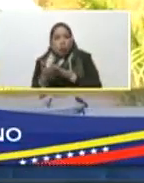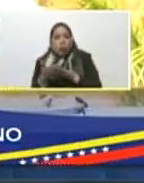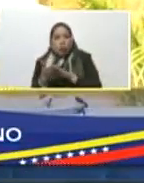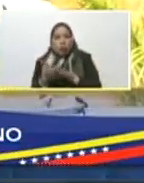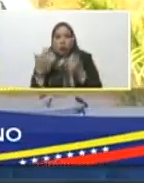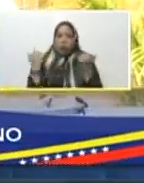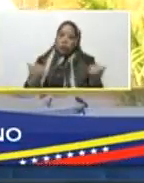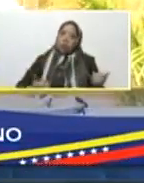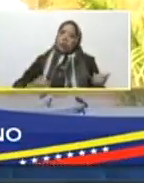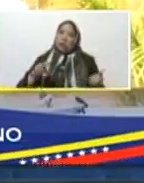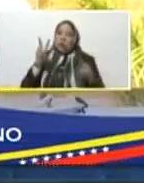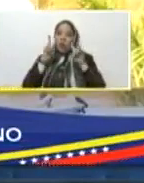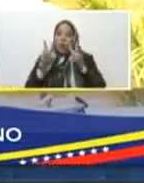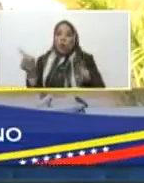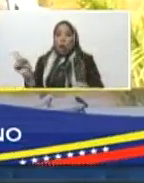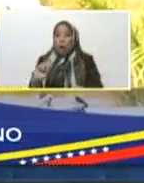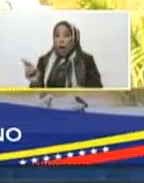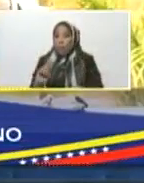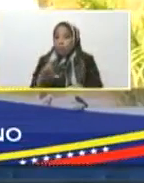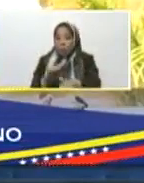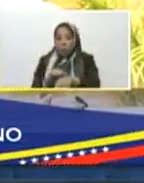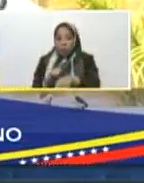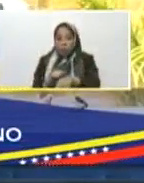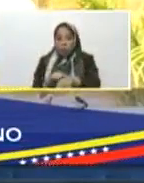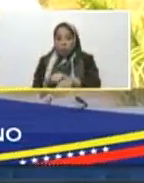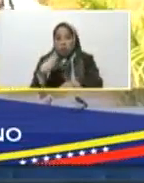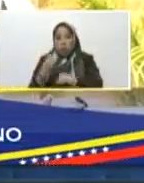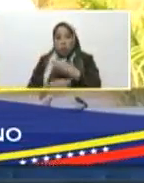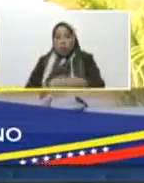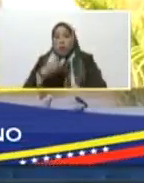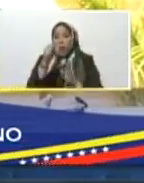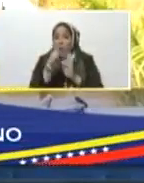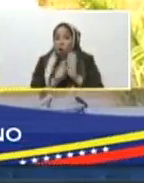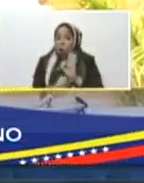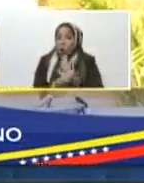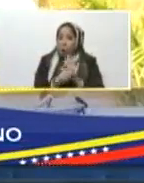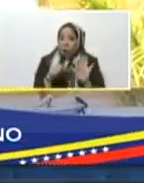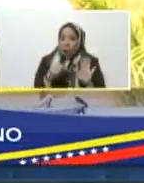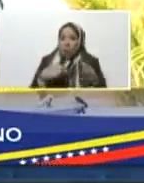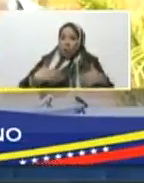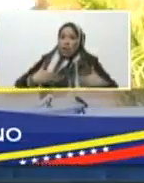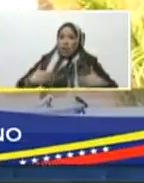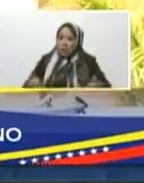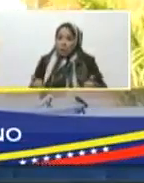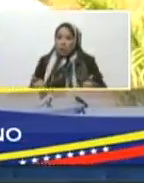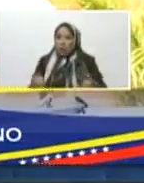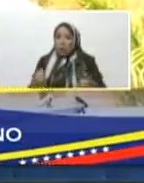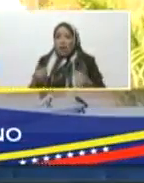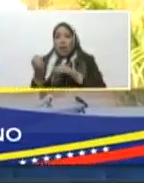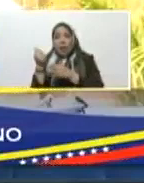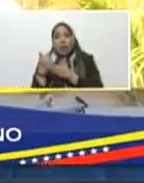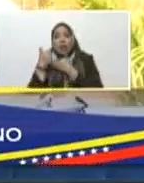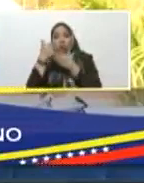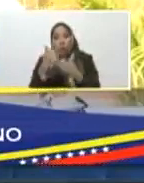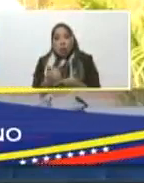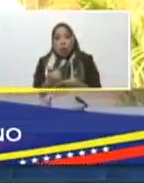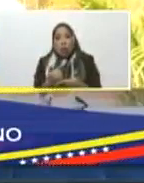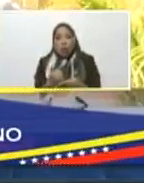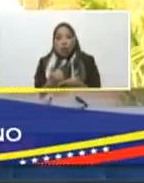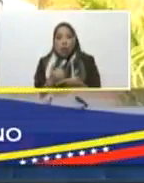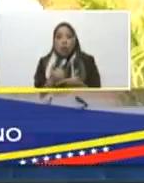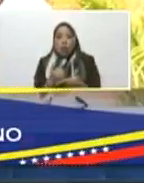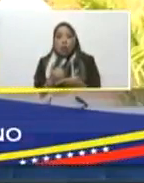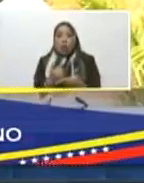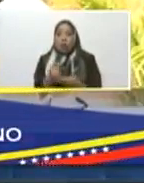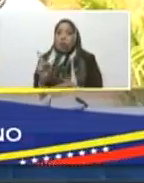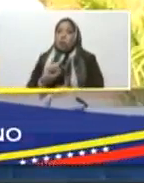que quieres es que te vea un médico. Y si es de operación, que te operen. Que te sanen, que te alivien, que te curen.